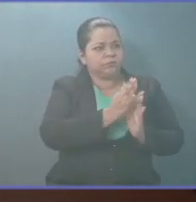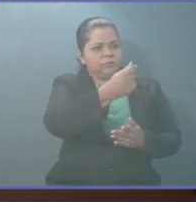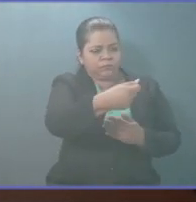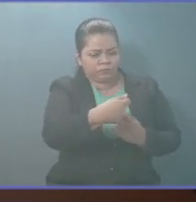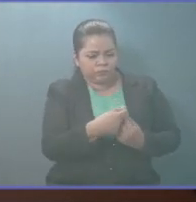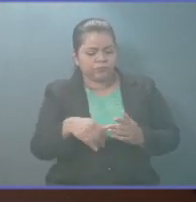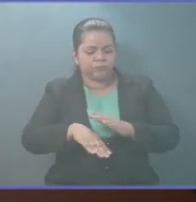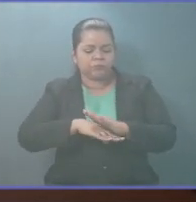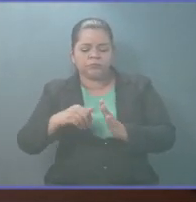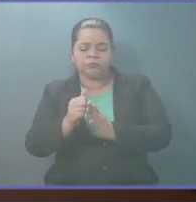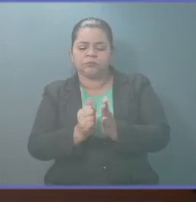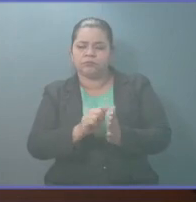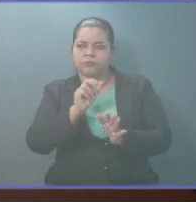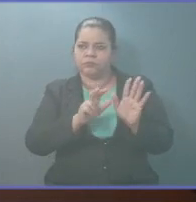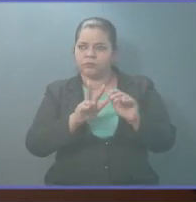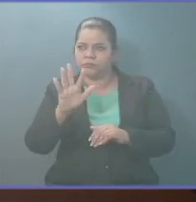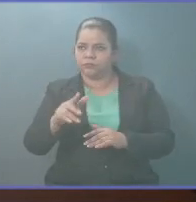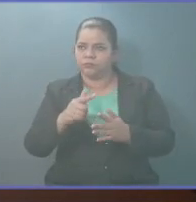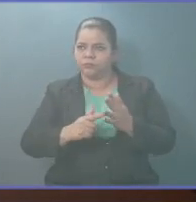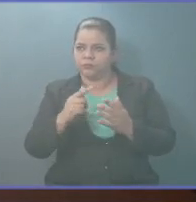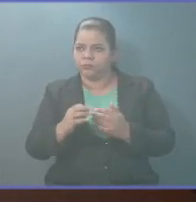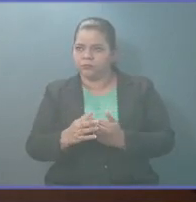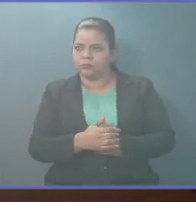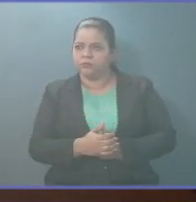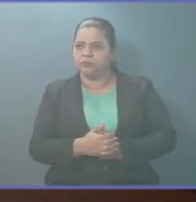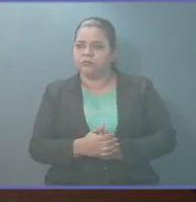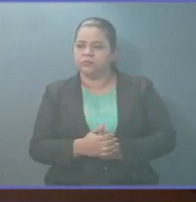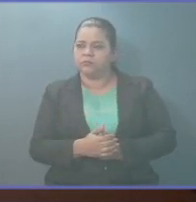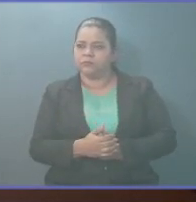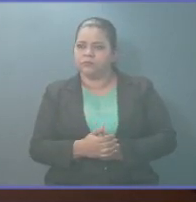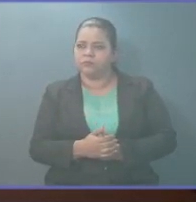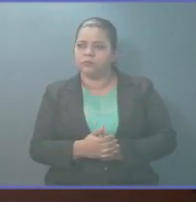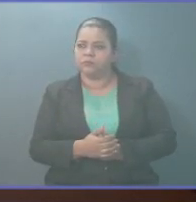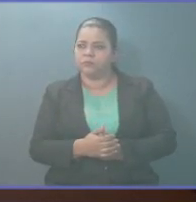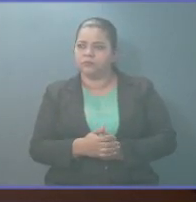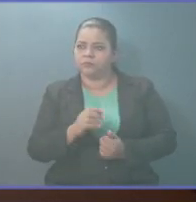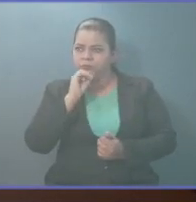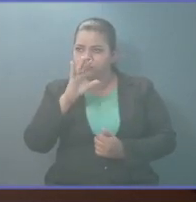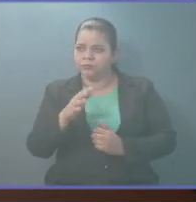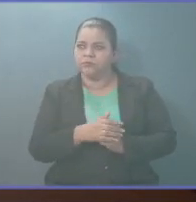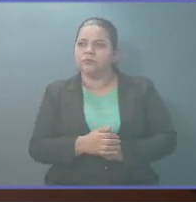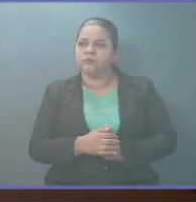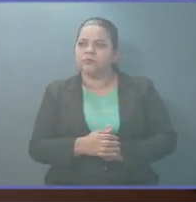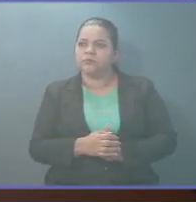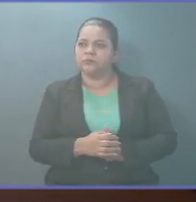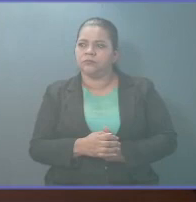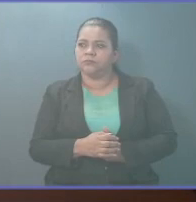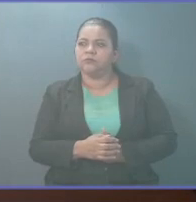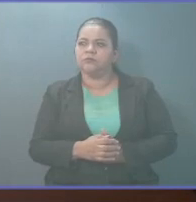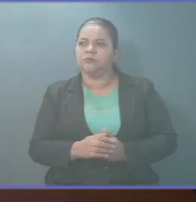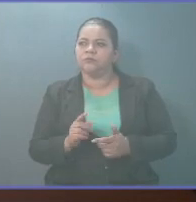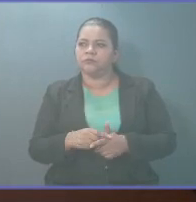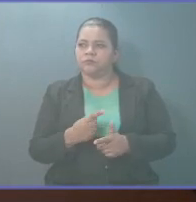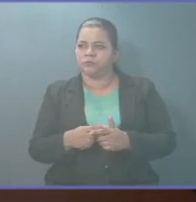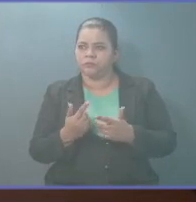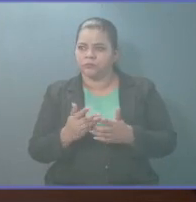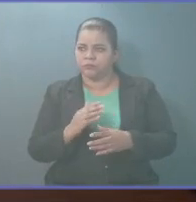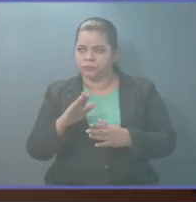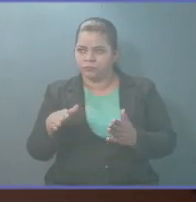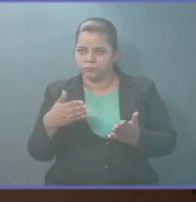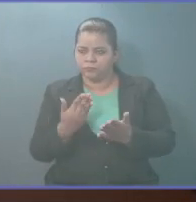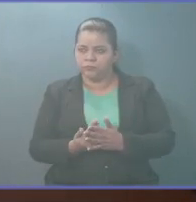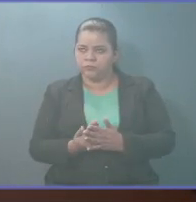artículo 55 de la Ley de Procedimientos Administrativos. No sé si nos pudieran ampliar qué tiene que ver,